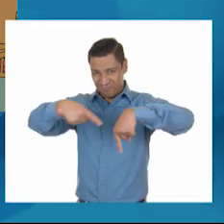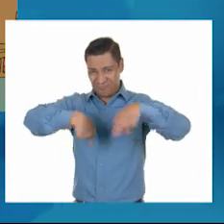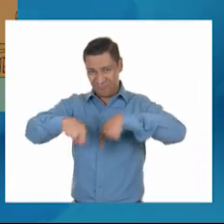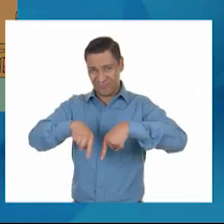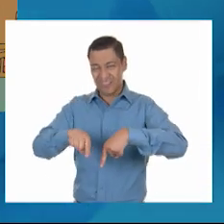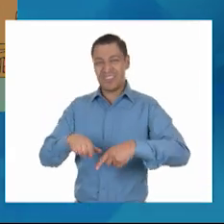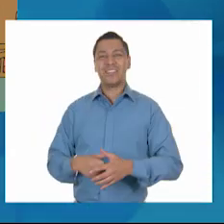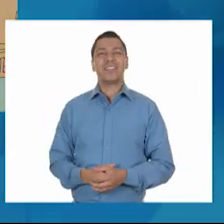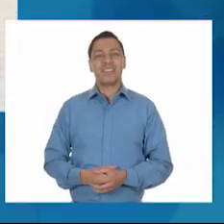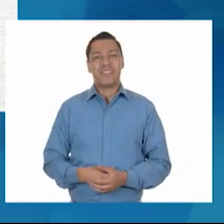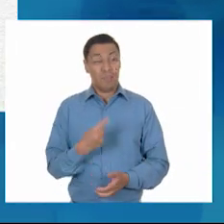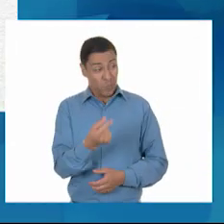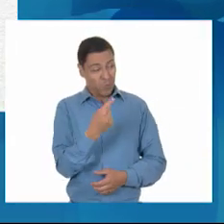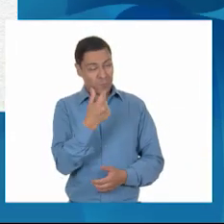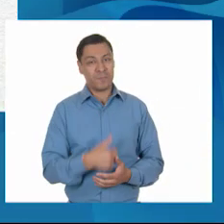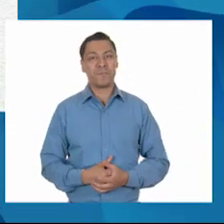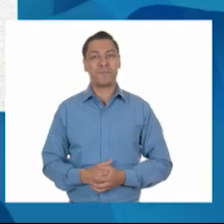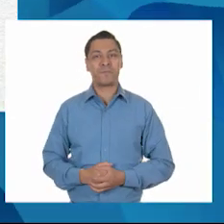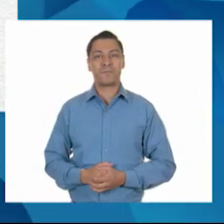apuro.